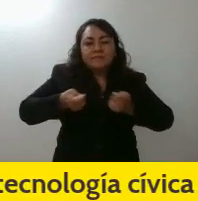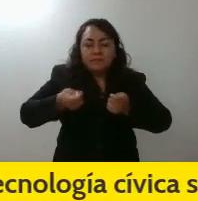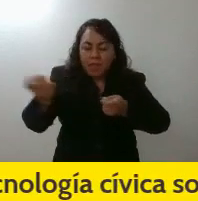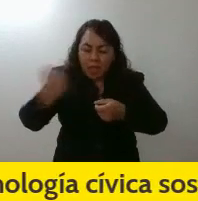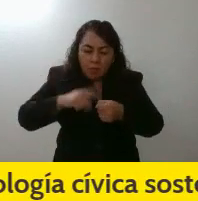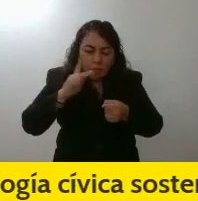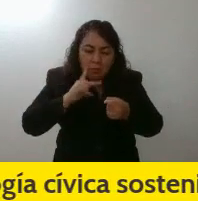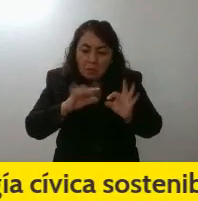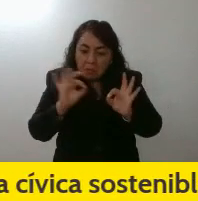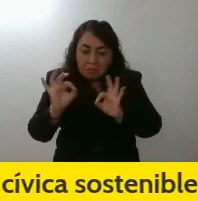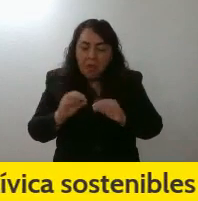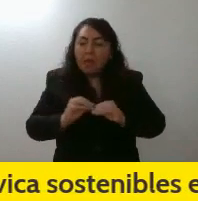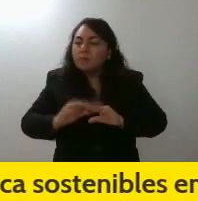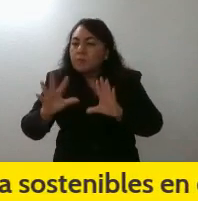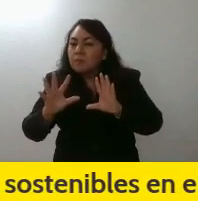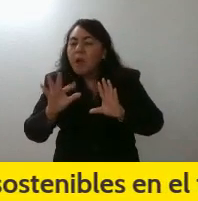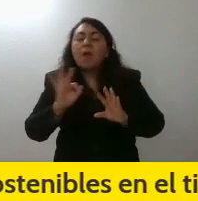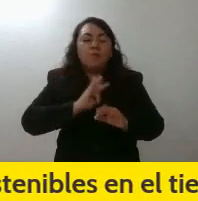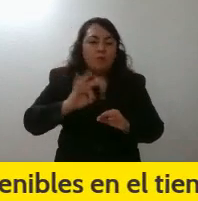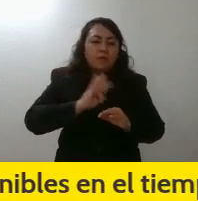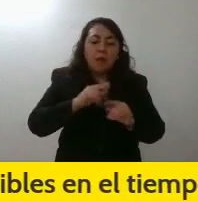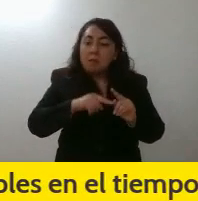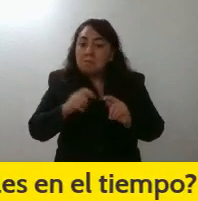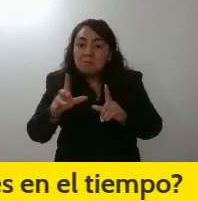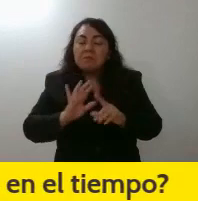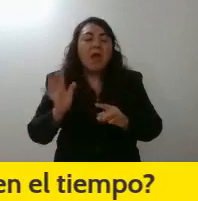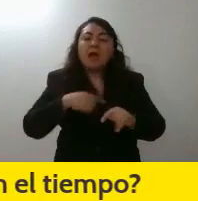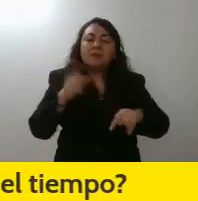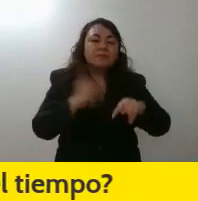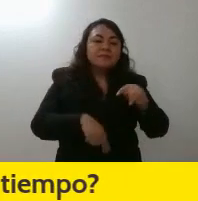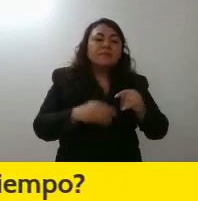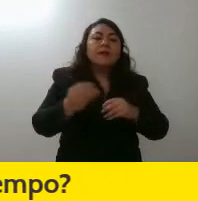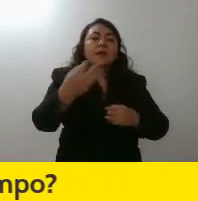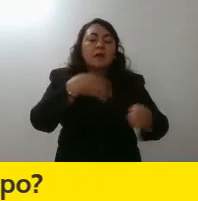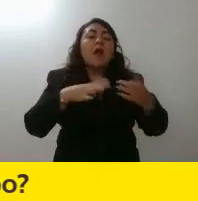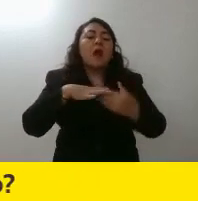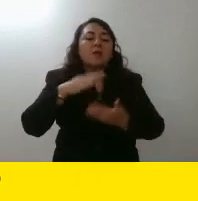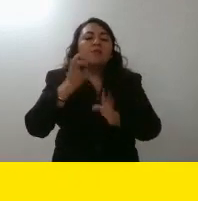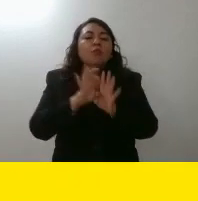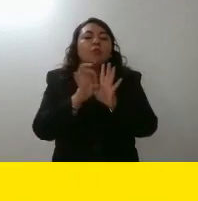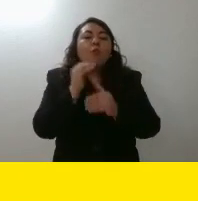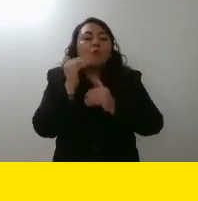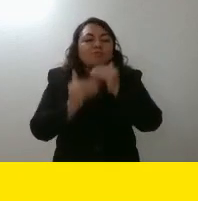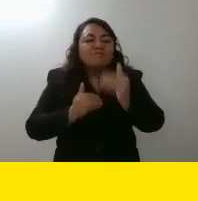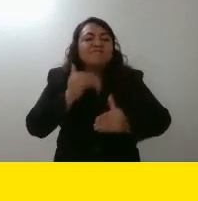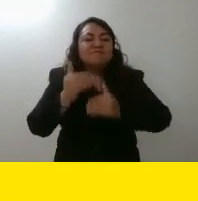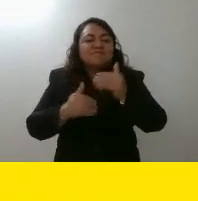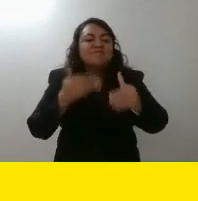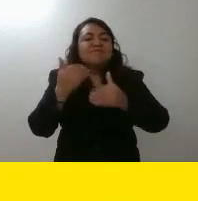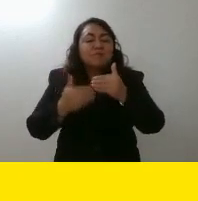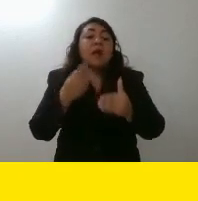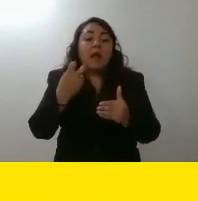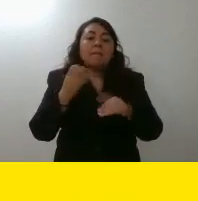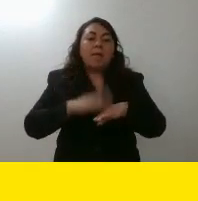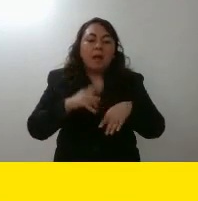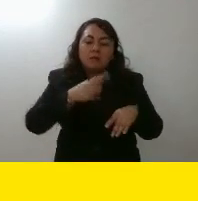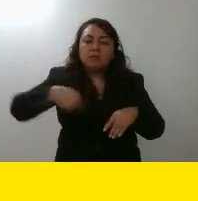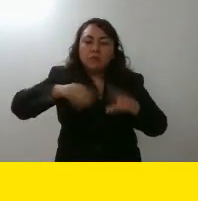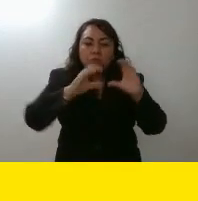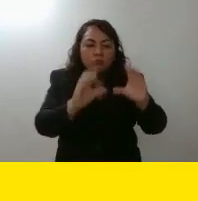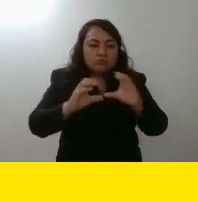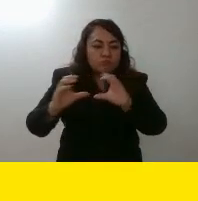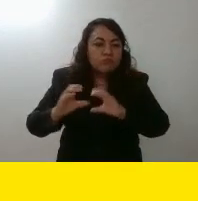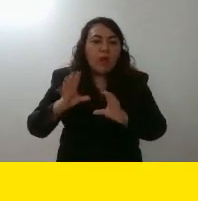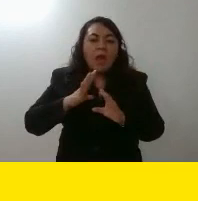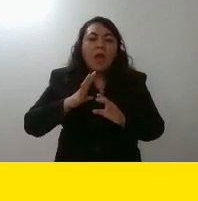que, por más que sea una herramienta en donde todos podemos contribuir, hay un proceso y eso está un poco más cuidado, hay